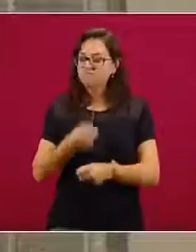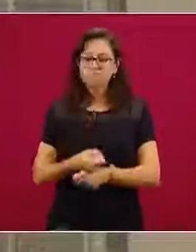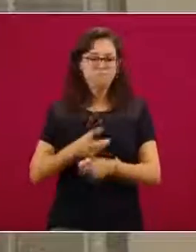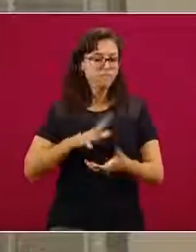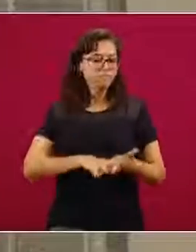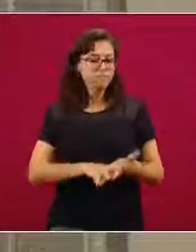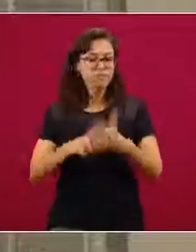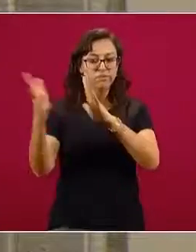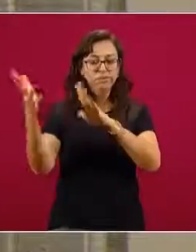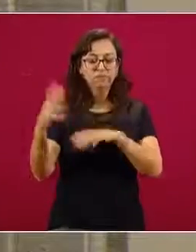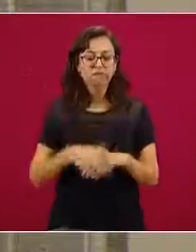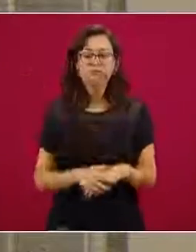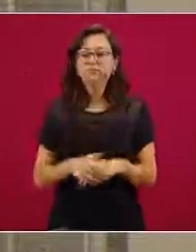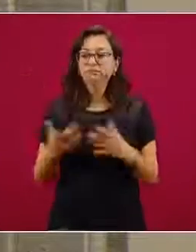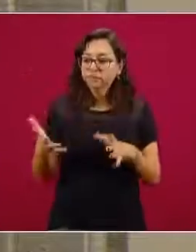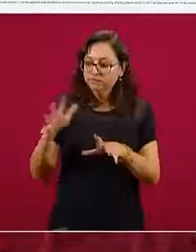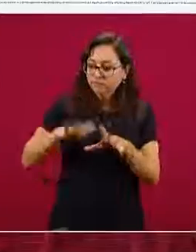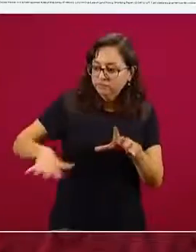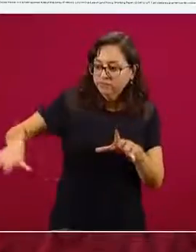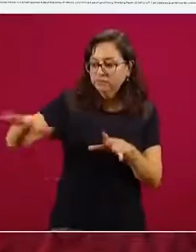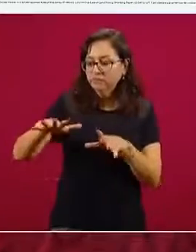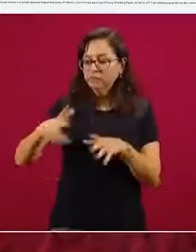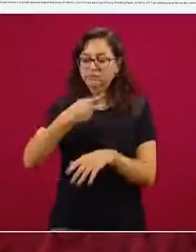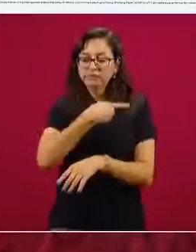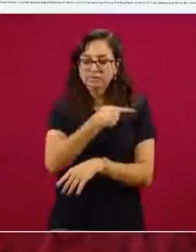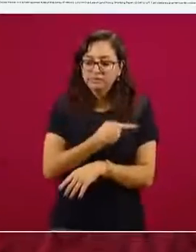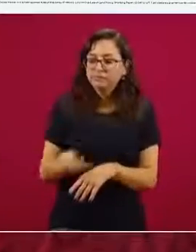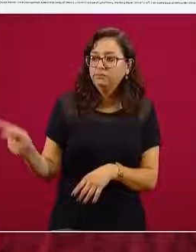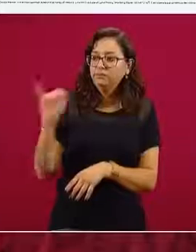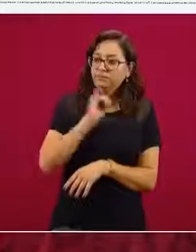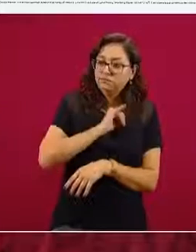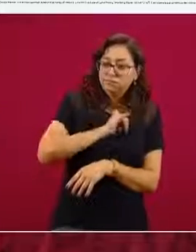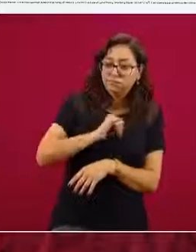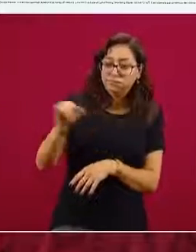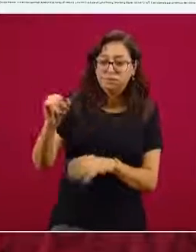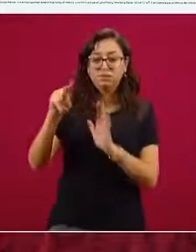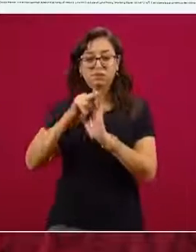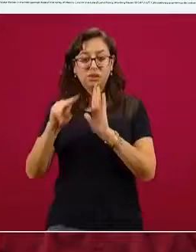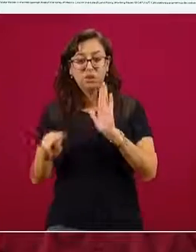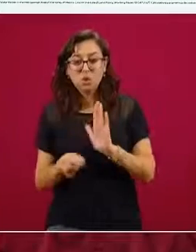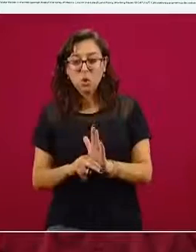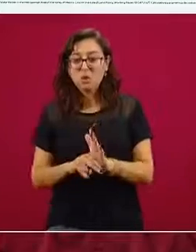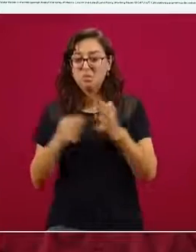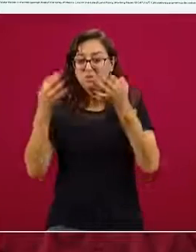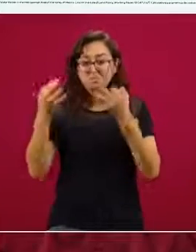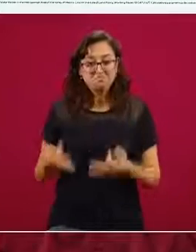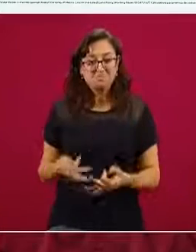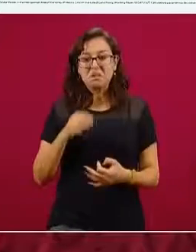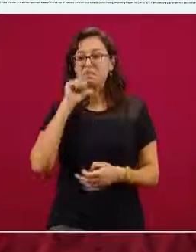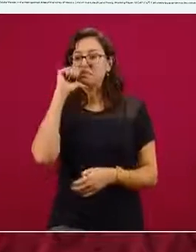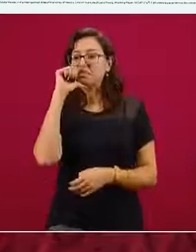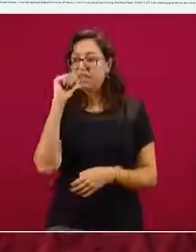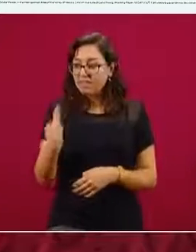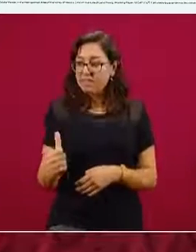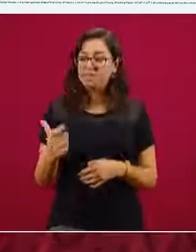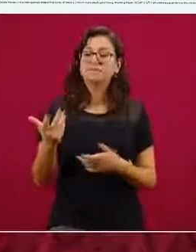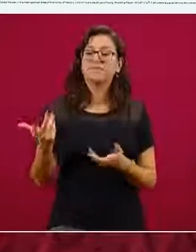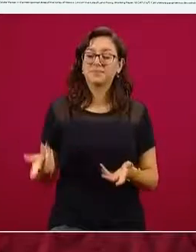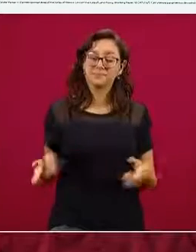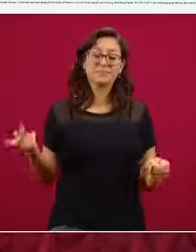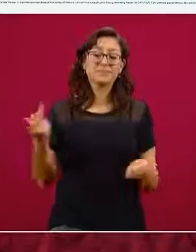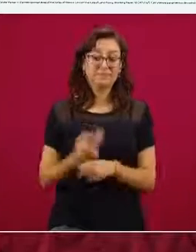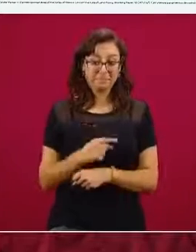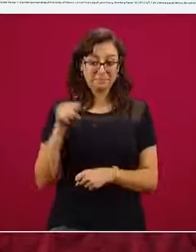los asentamientos precarios, periféricos, sean formales o irregulares, es donde encontramos la mayor incidencia